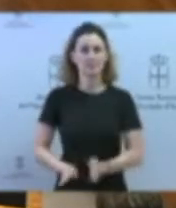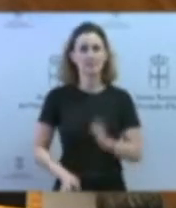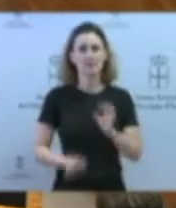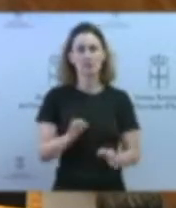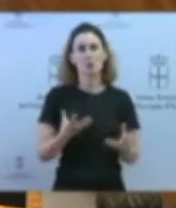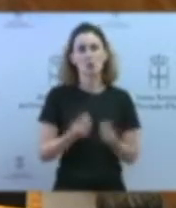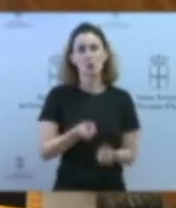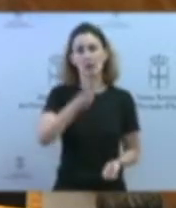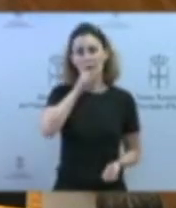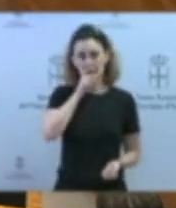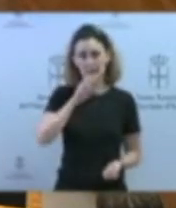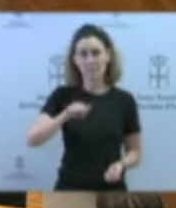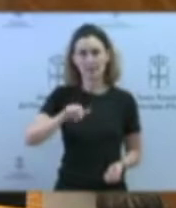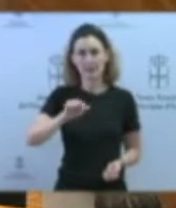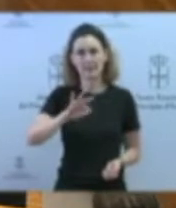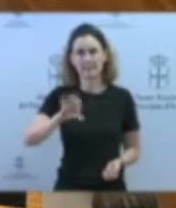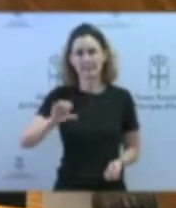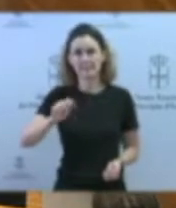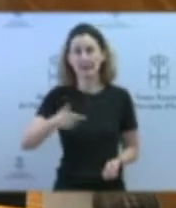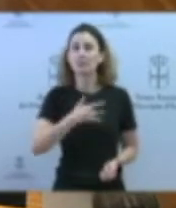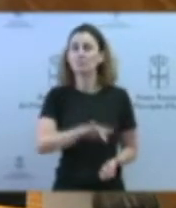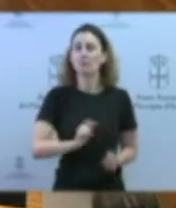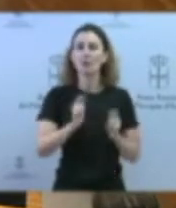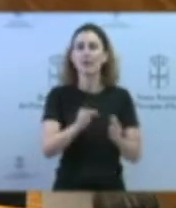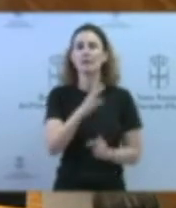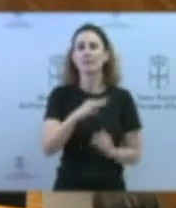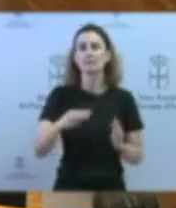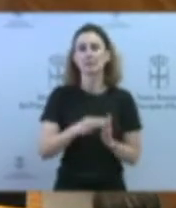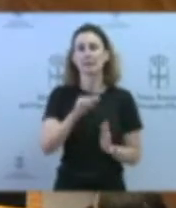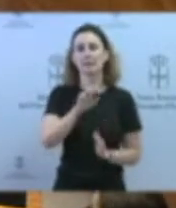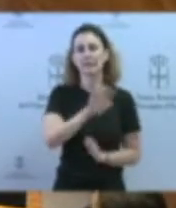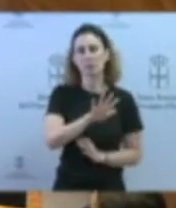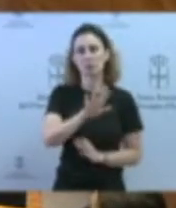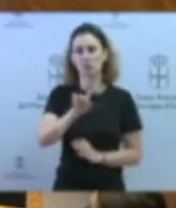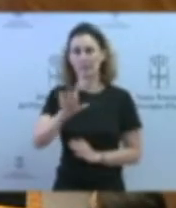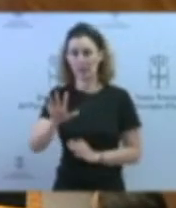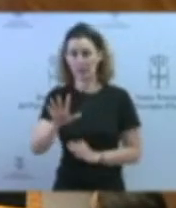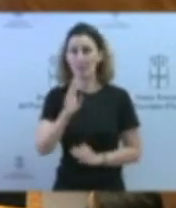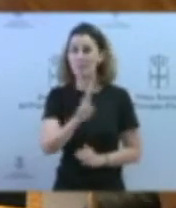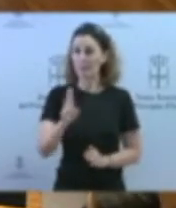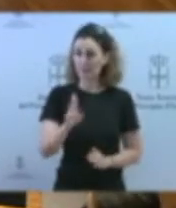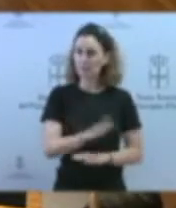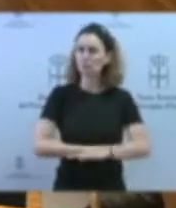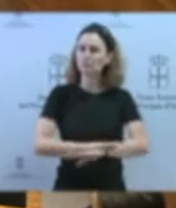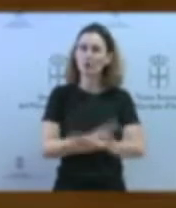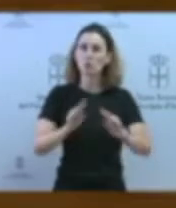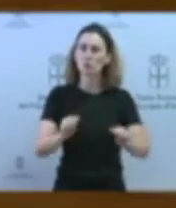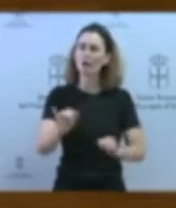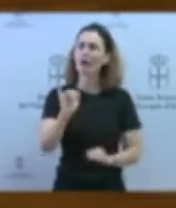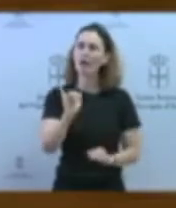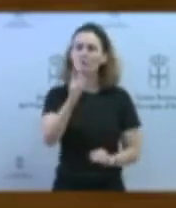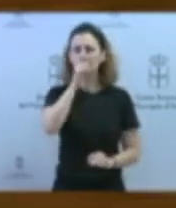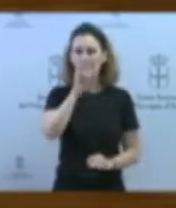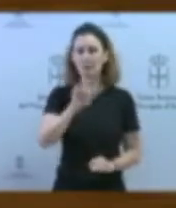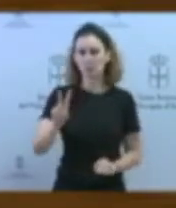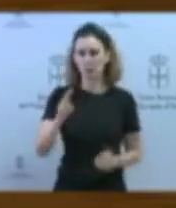indultos concedió, 3.515. Los gobiernos del PP tienen en su haber, como bien recordaba la diputada de Izquierda Unida, el indulto a 4 miembros de